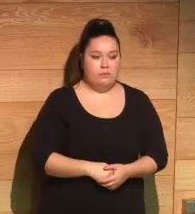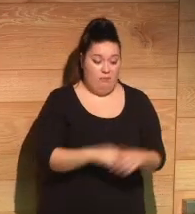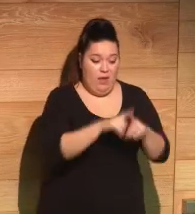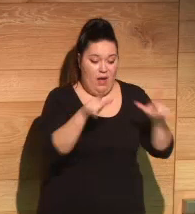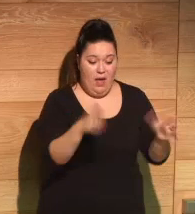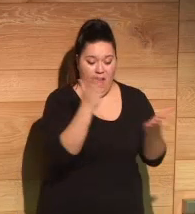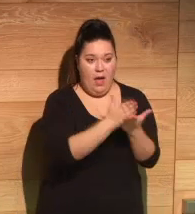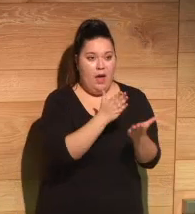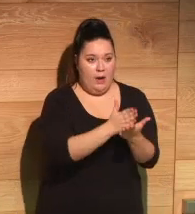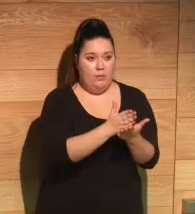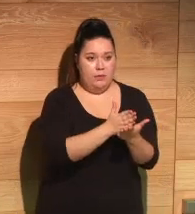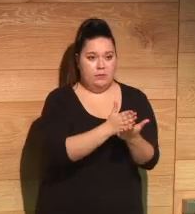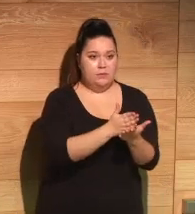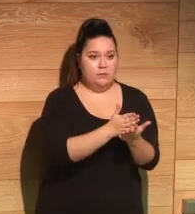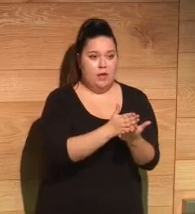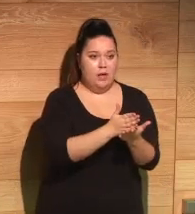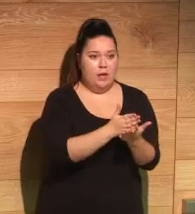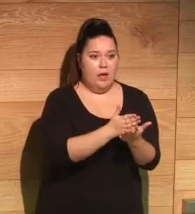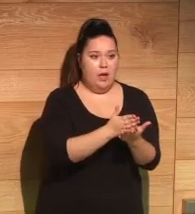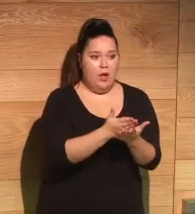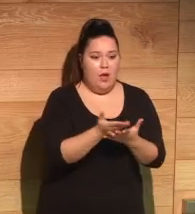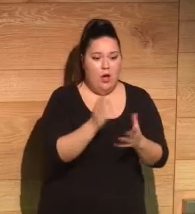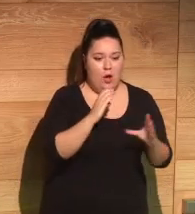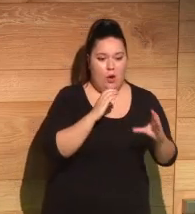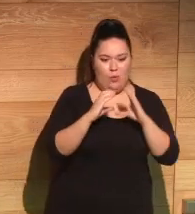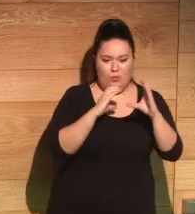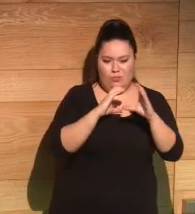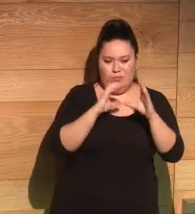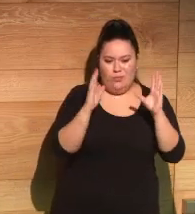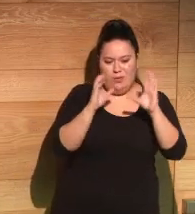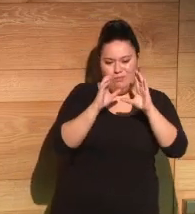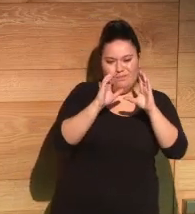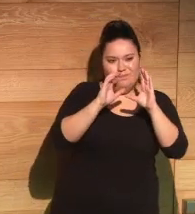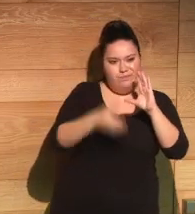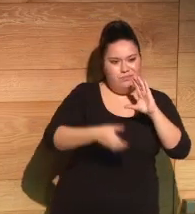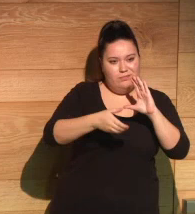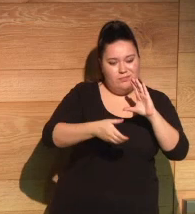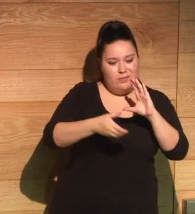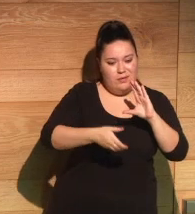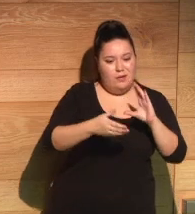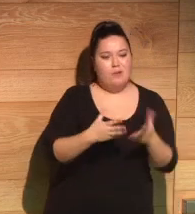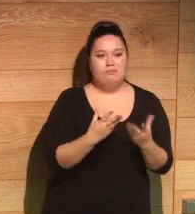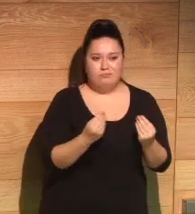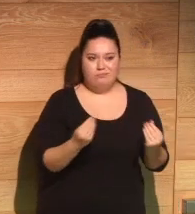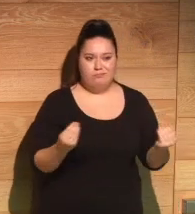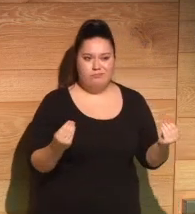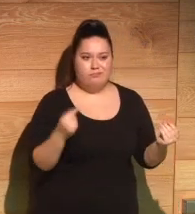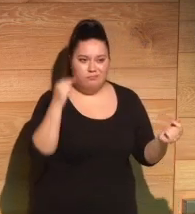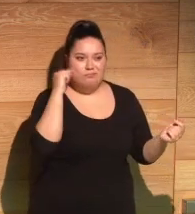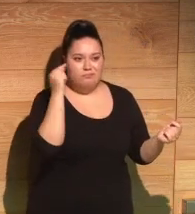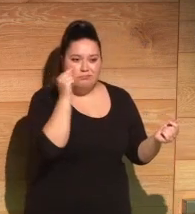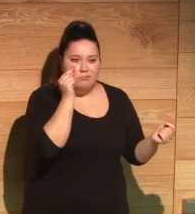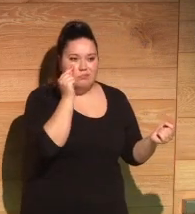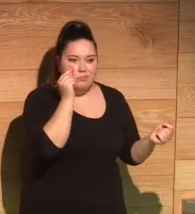las aulas mucha incomunicación con la siguiente generación, mucha. Se notó con la gente